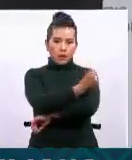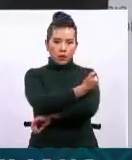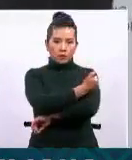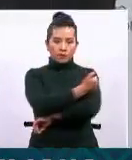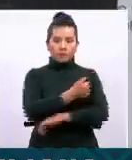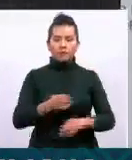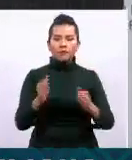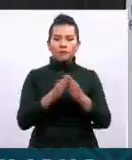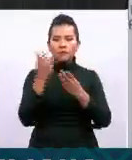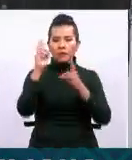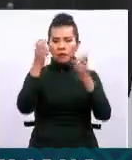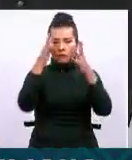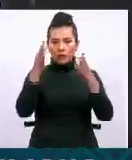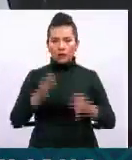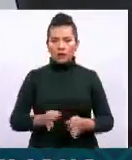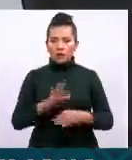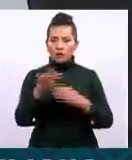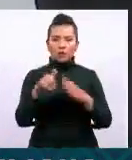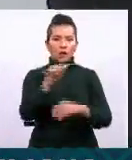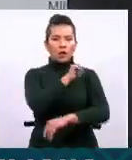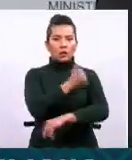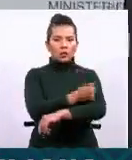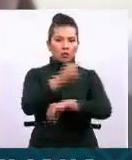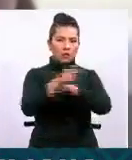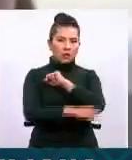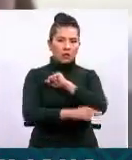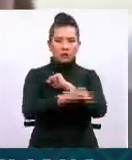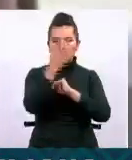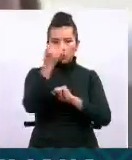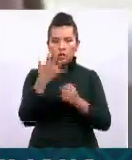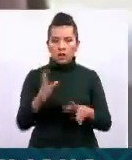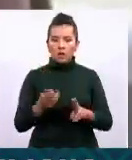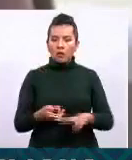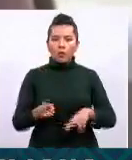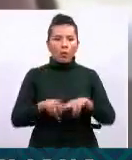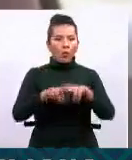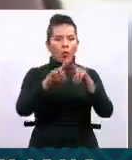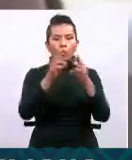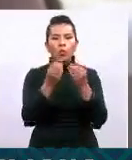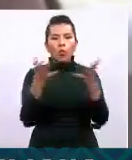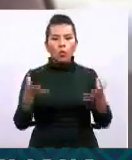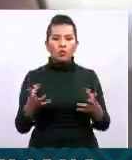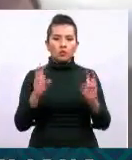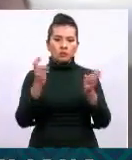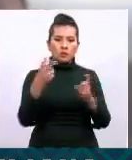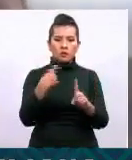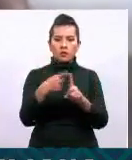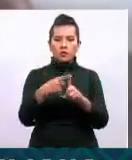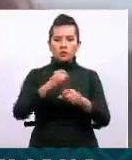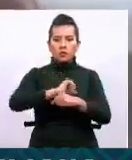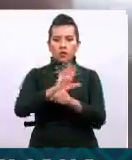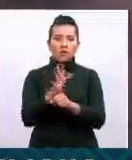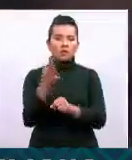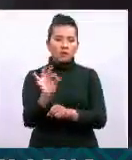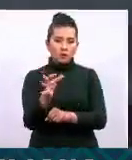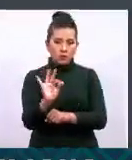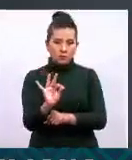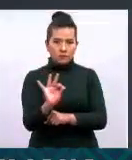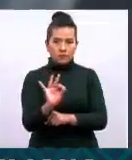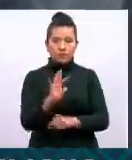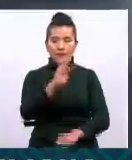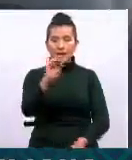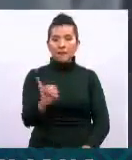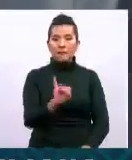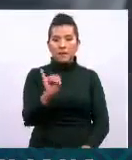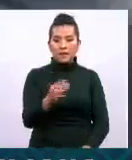La determinación de las autoridades nacionales se da debido al incremento exponencial de casos positivos por COVID-19. Durante el